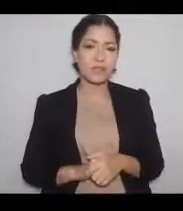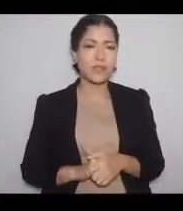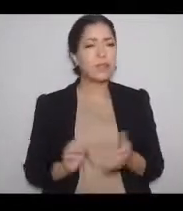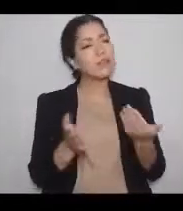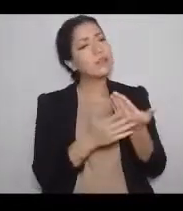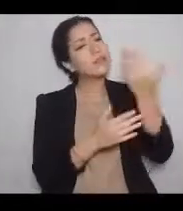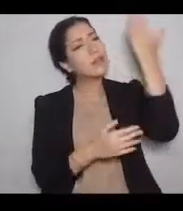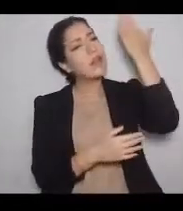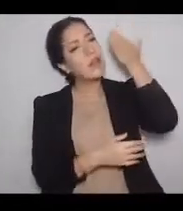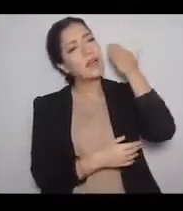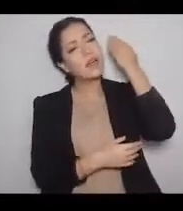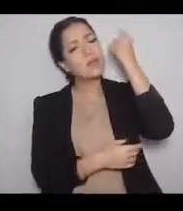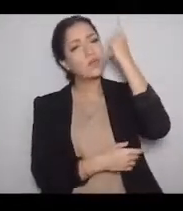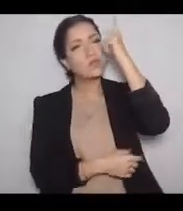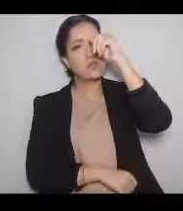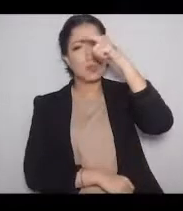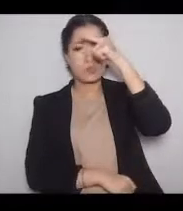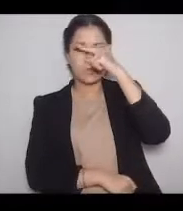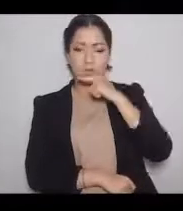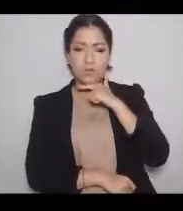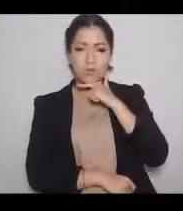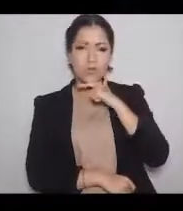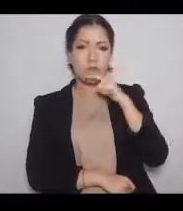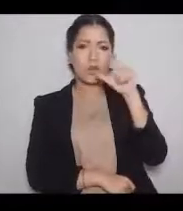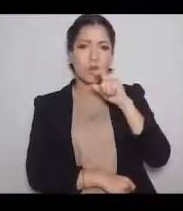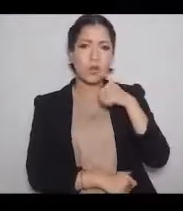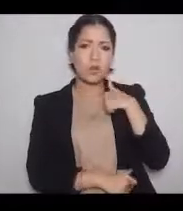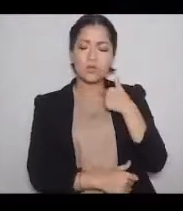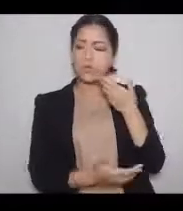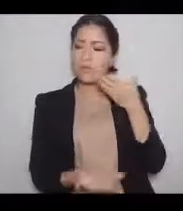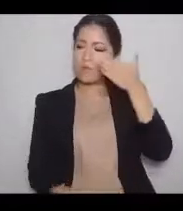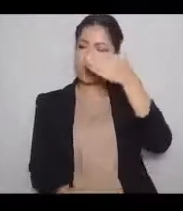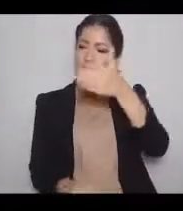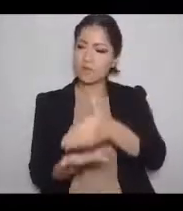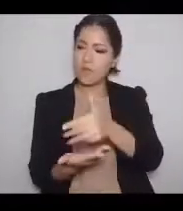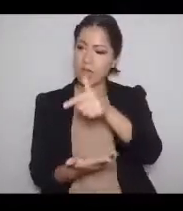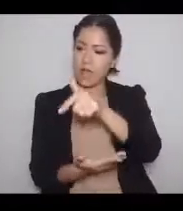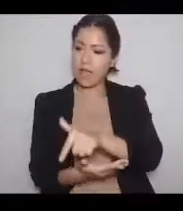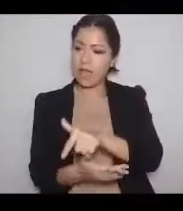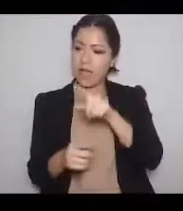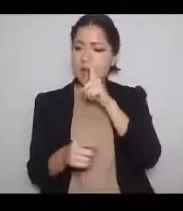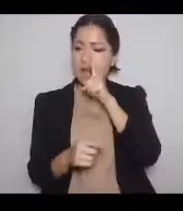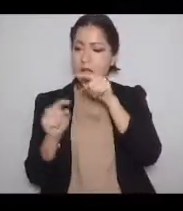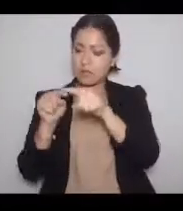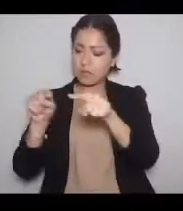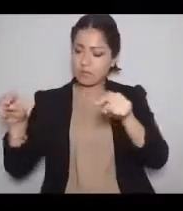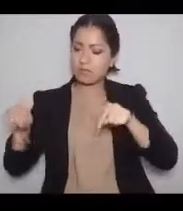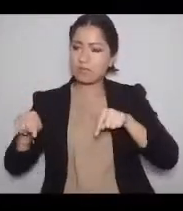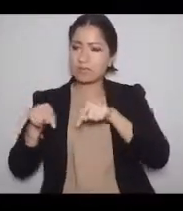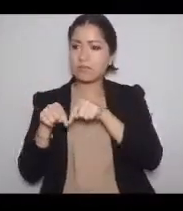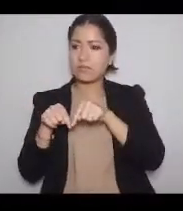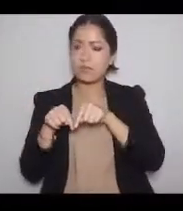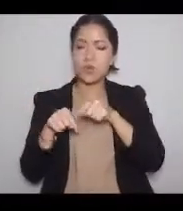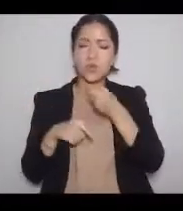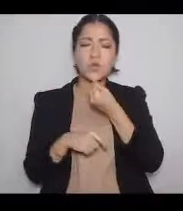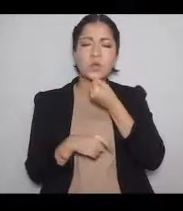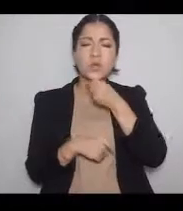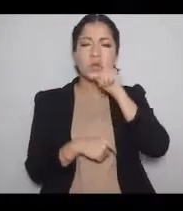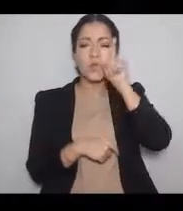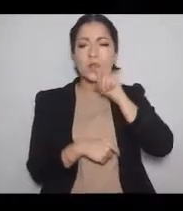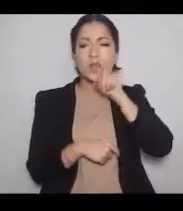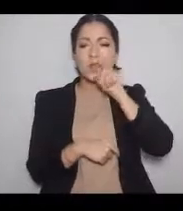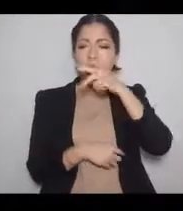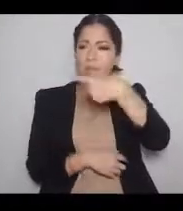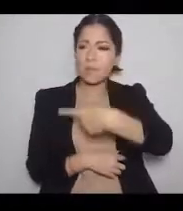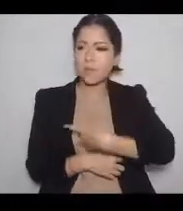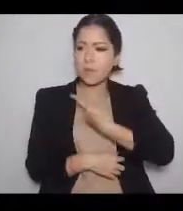una niña me preguntó el nombre de las estrellas. Se los fui diciendo hasta que otro